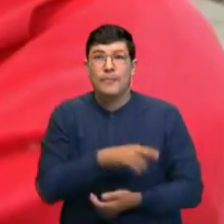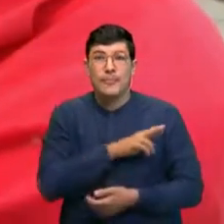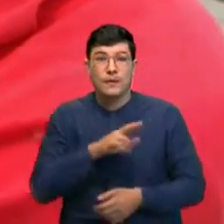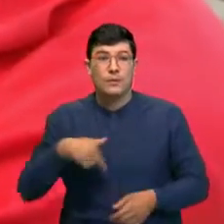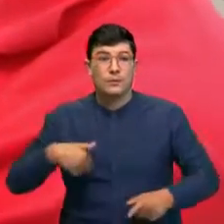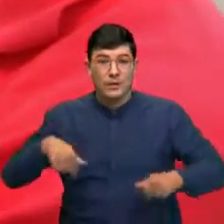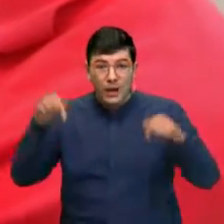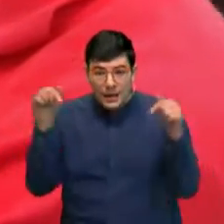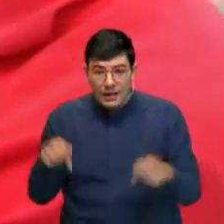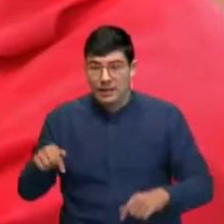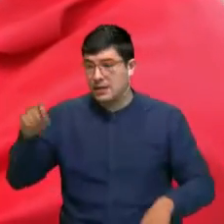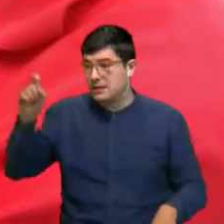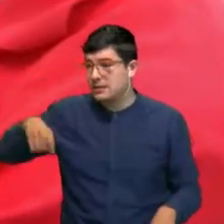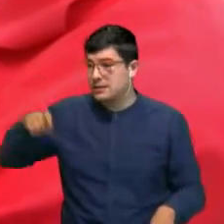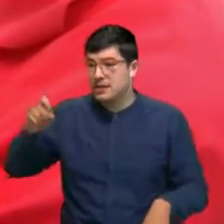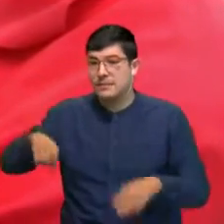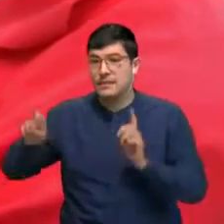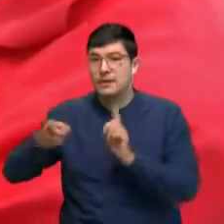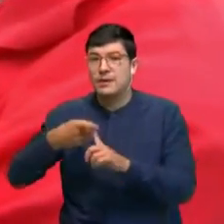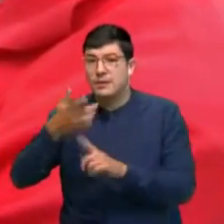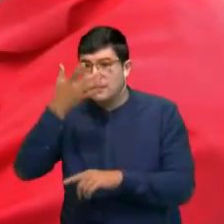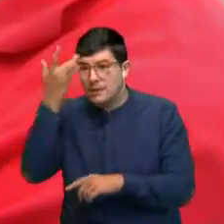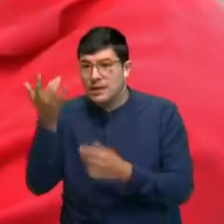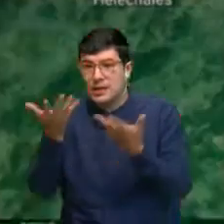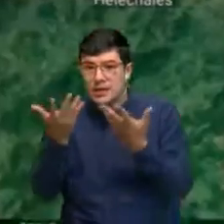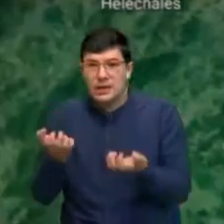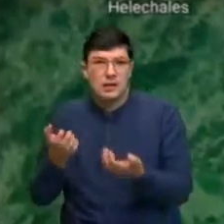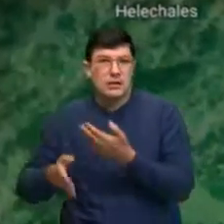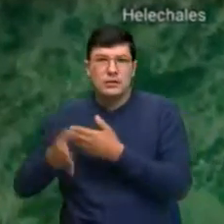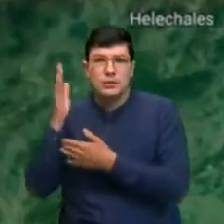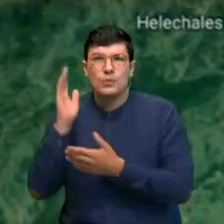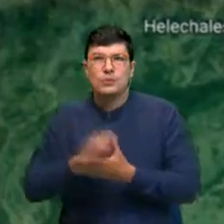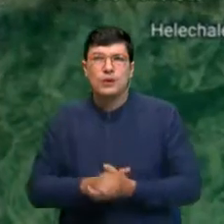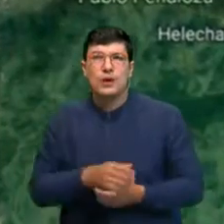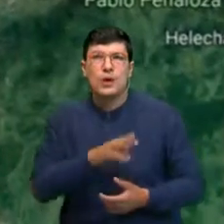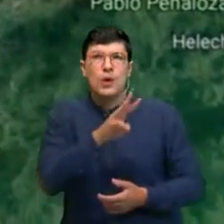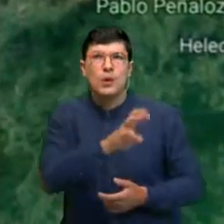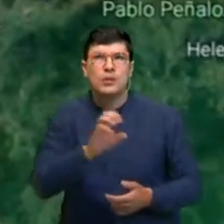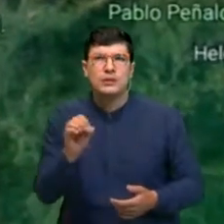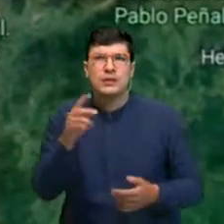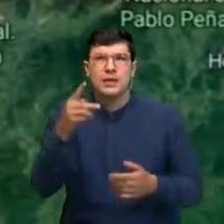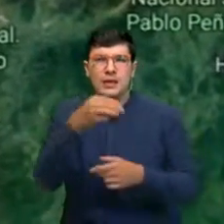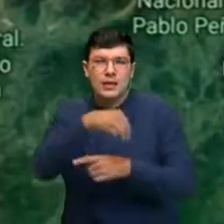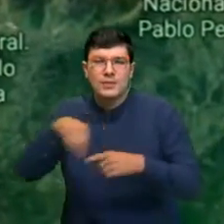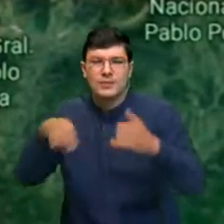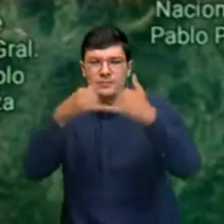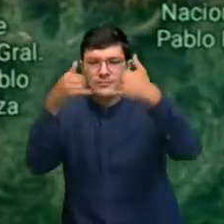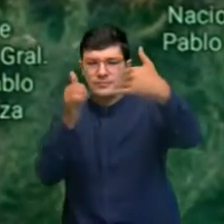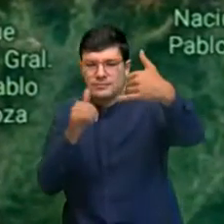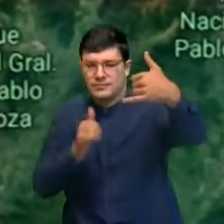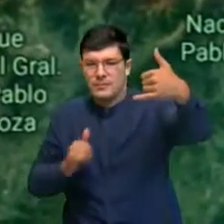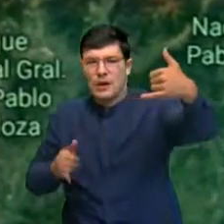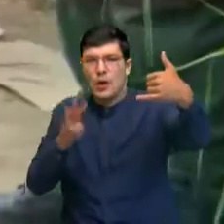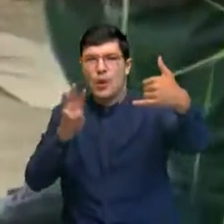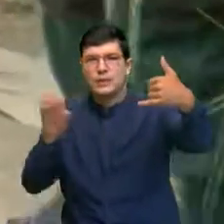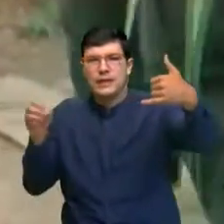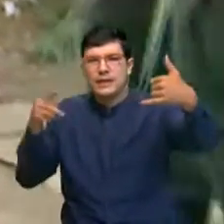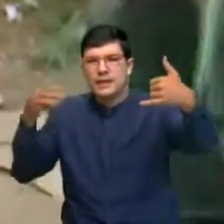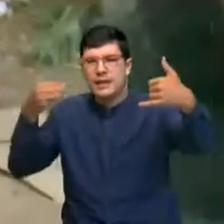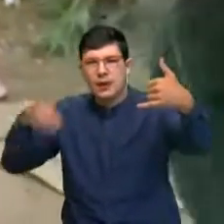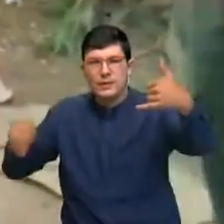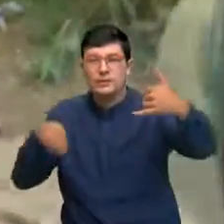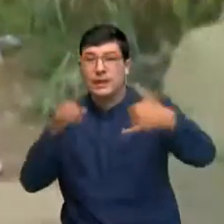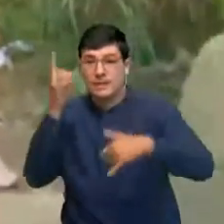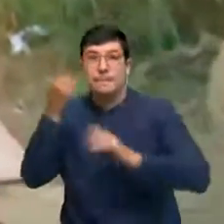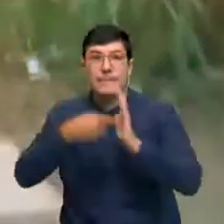por necesidad primeramente y por qué voluntad de dios primeramente en cerca de 80 kilómetros desde puerto santander hasta la parada en villa de rosario son más